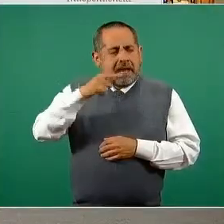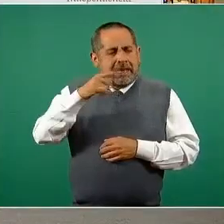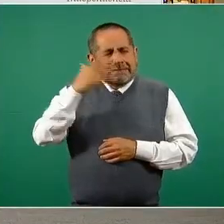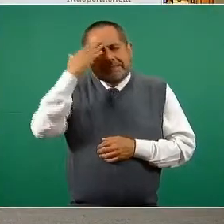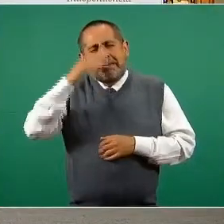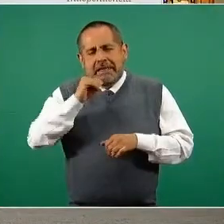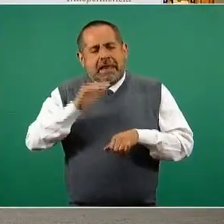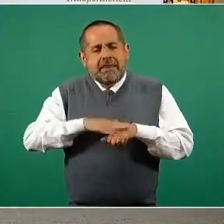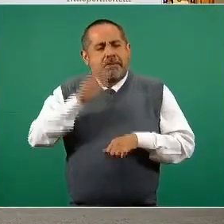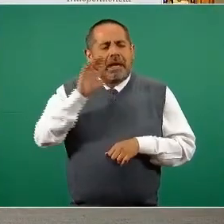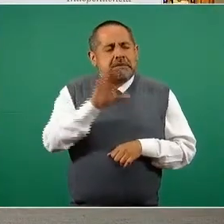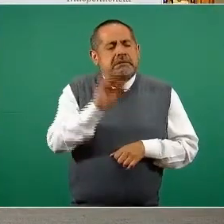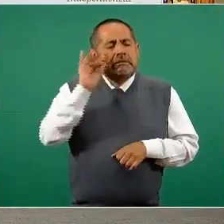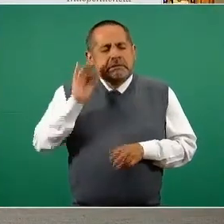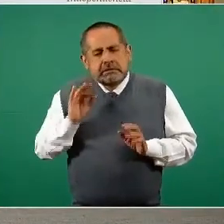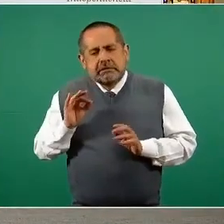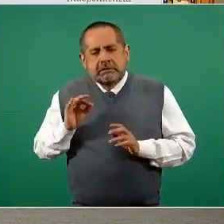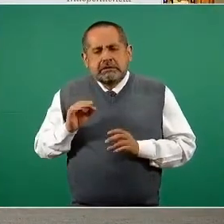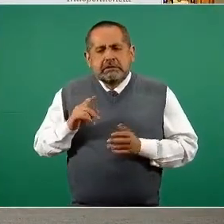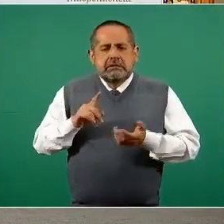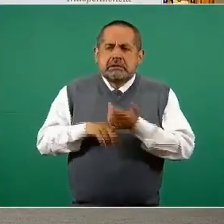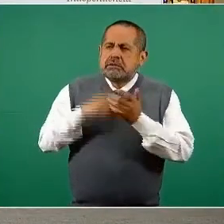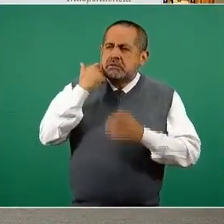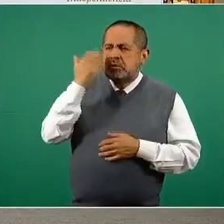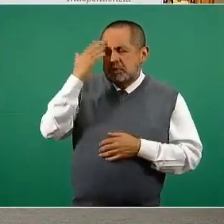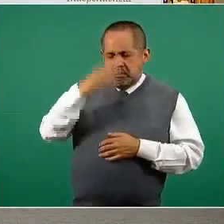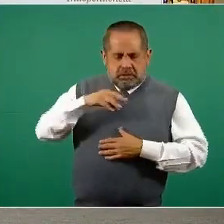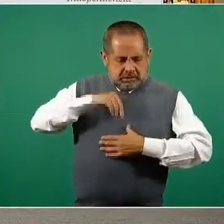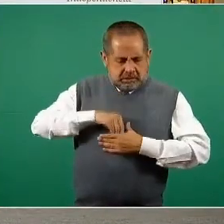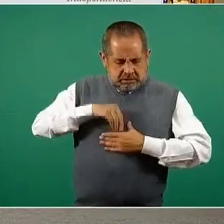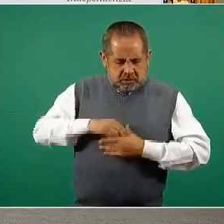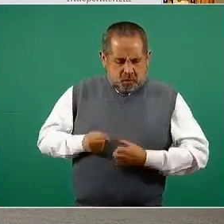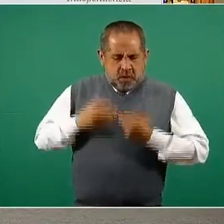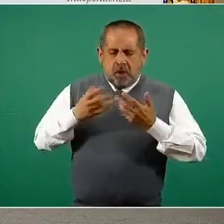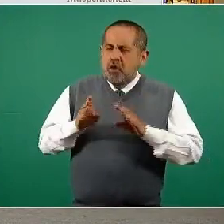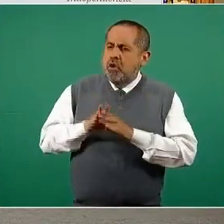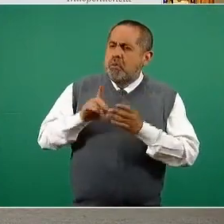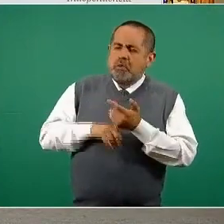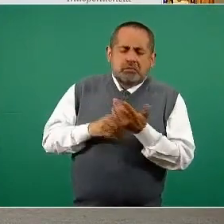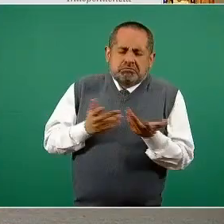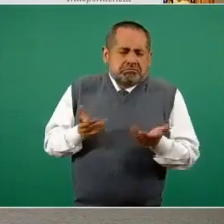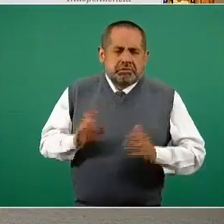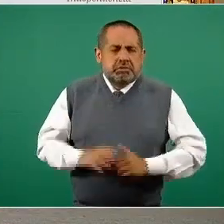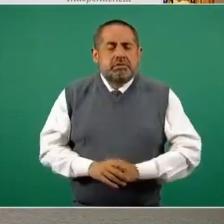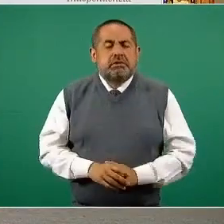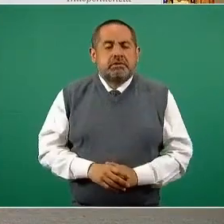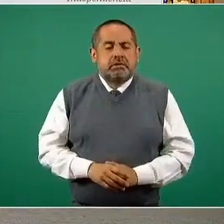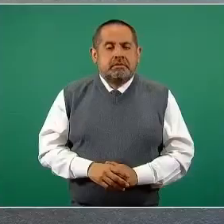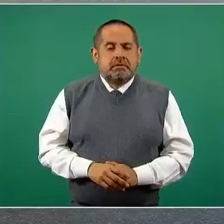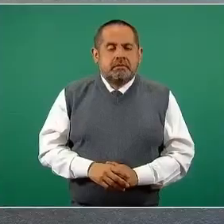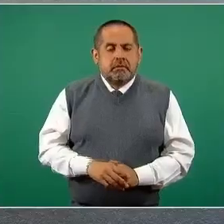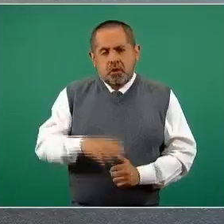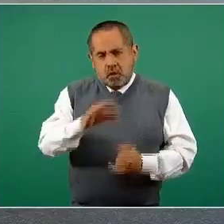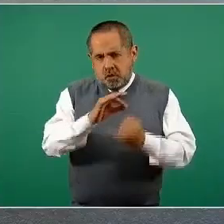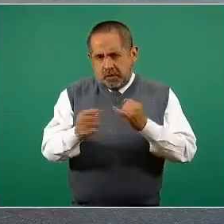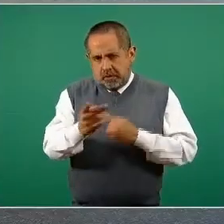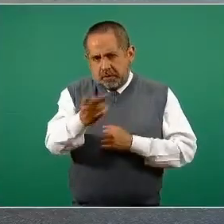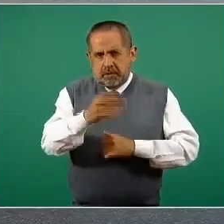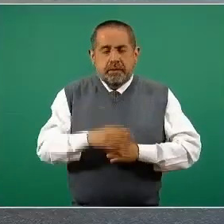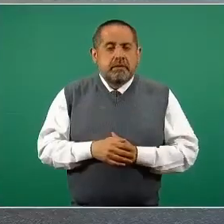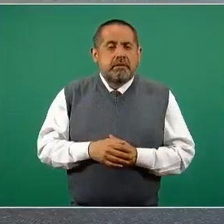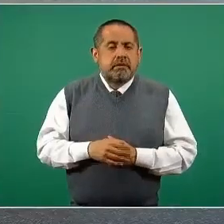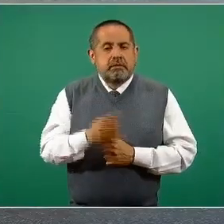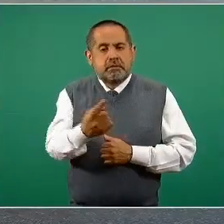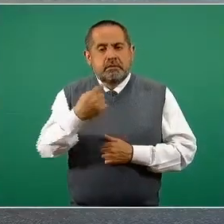de alguien que en su momento recibió la vacuna y quiere saber qué tanta respuesta puede haber tenido. Bien, y finalmente, doctor, con lo que